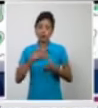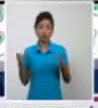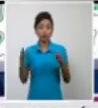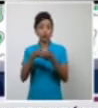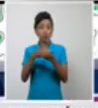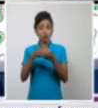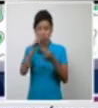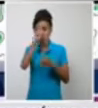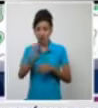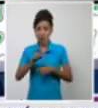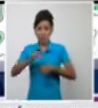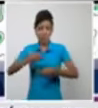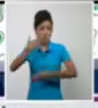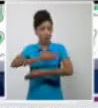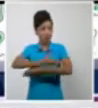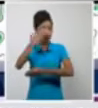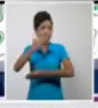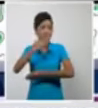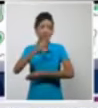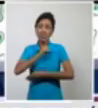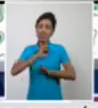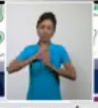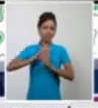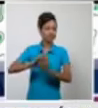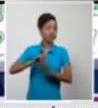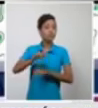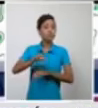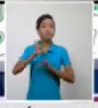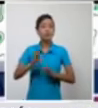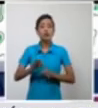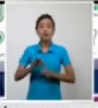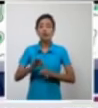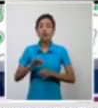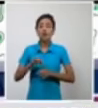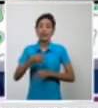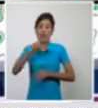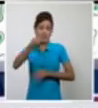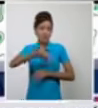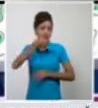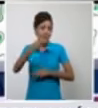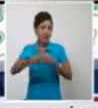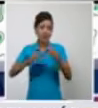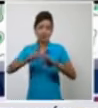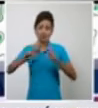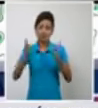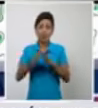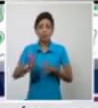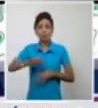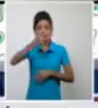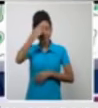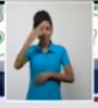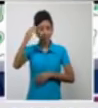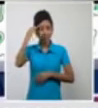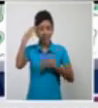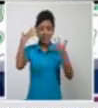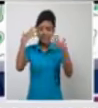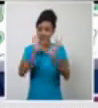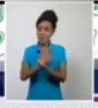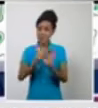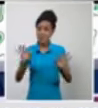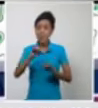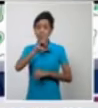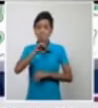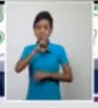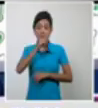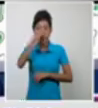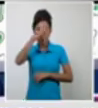el bloqueo del gobierno norteamericano, así como la actitud de Trump, y felicita especialmente a las madres cubanas en su día.